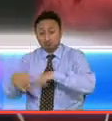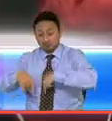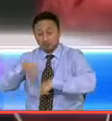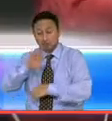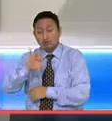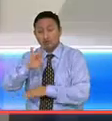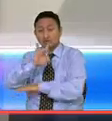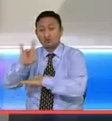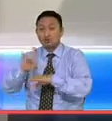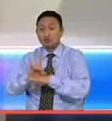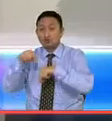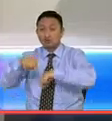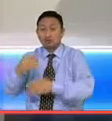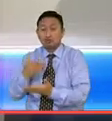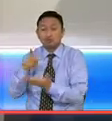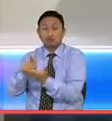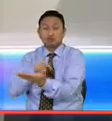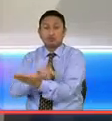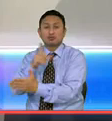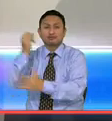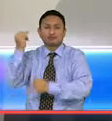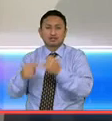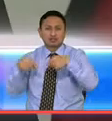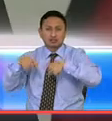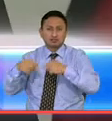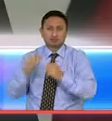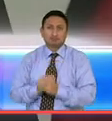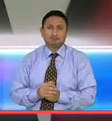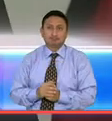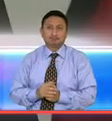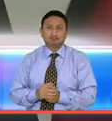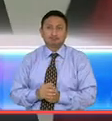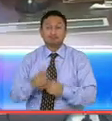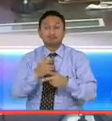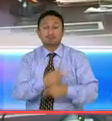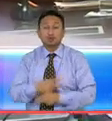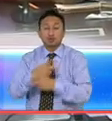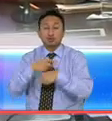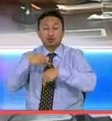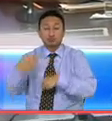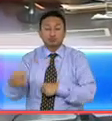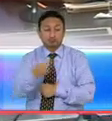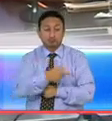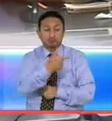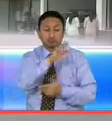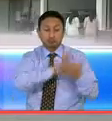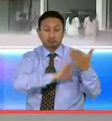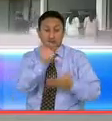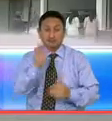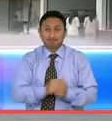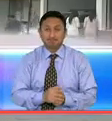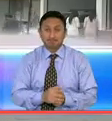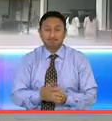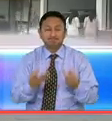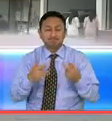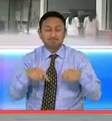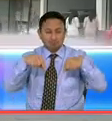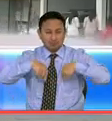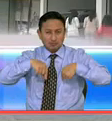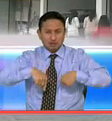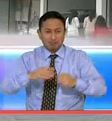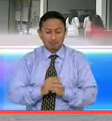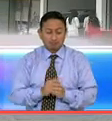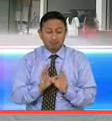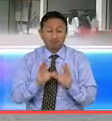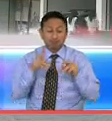horas para presentar el proyecto final de reglamento al Pleno del Consejo para su conocimiento y aprobación. aprobación. Asimismo, se garantizará la